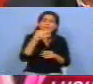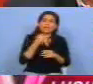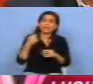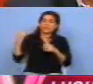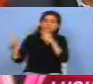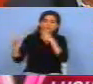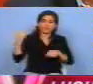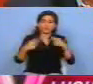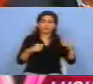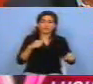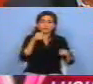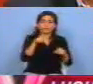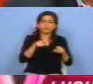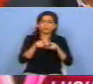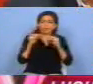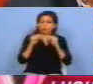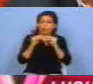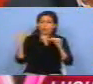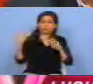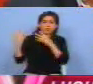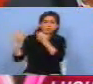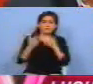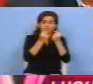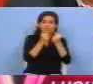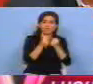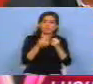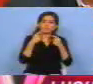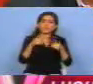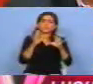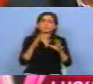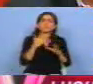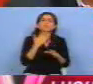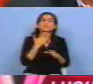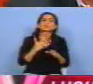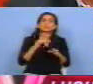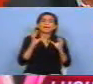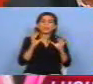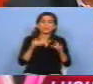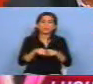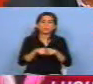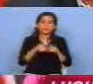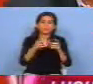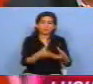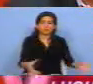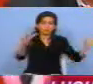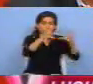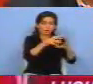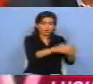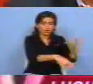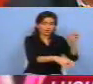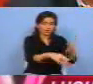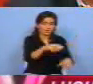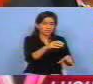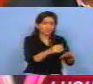distintos pongo las manos en el fuego por mis compañeros y por mí que jamás desearíamos poner granadas en las bolsas de basura para volarle las manos a